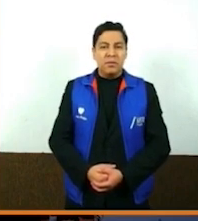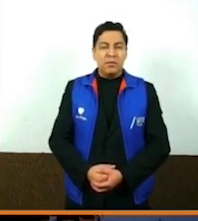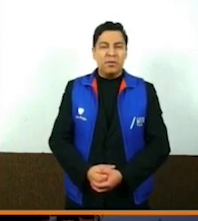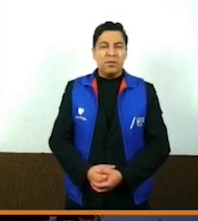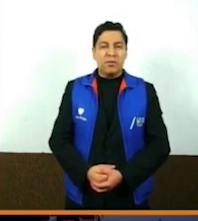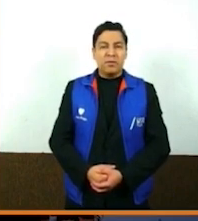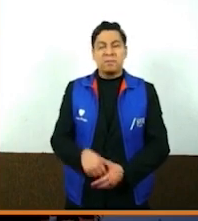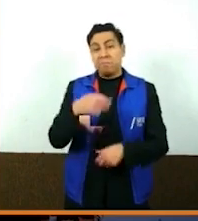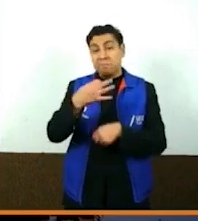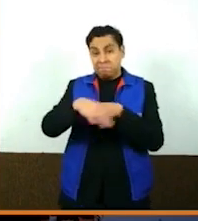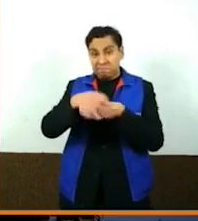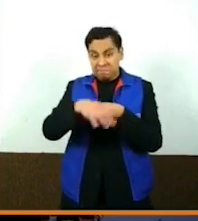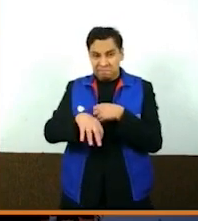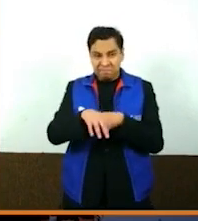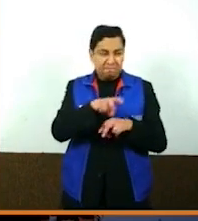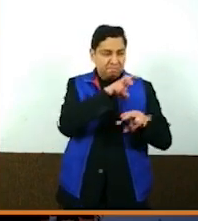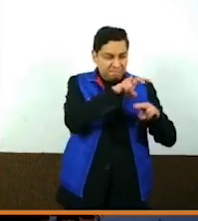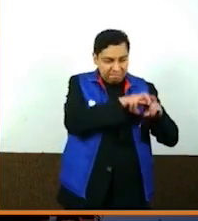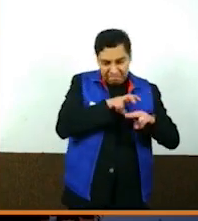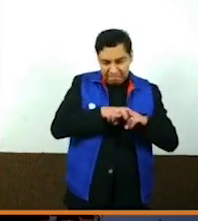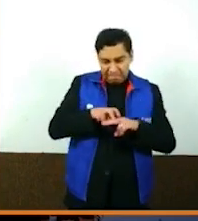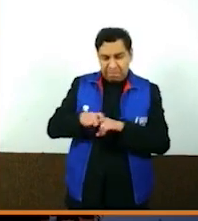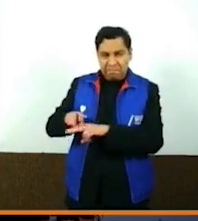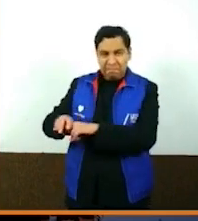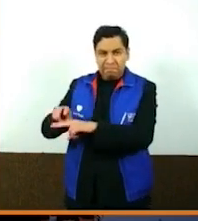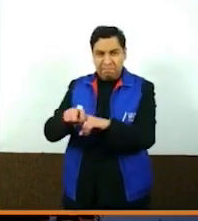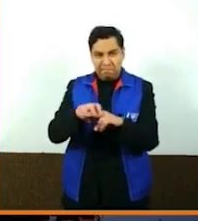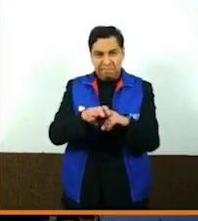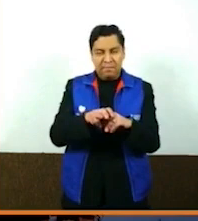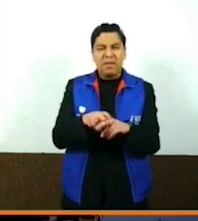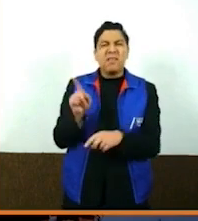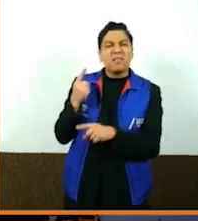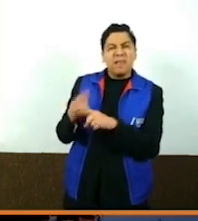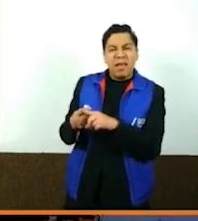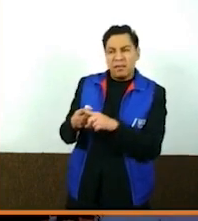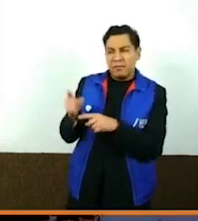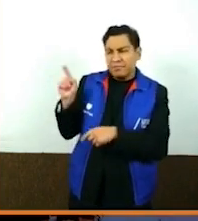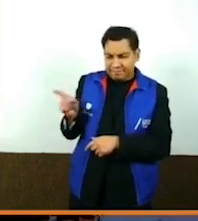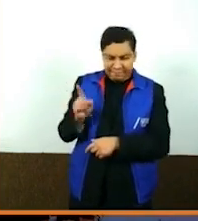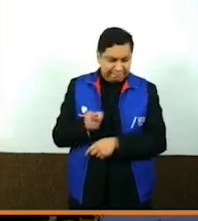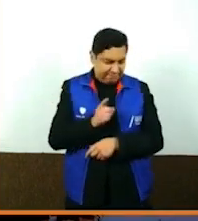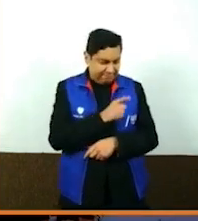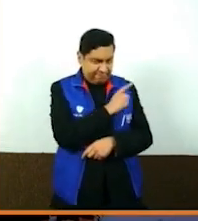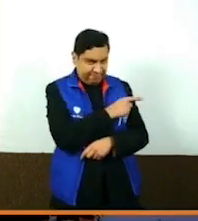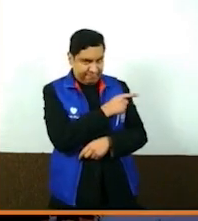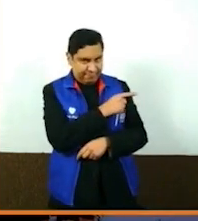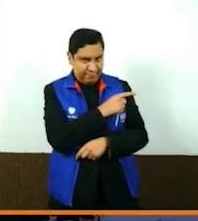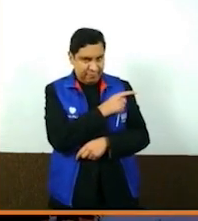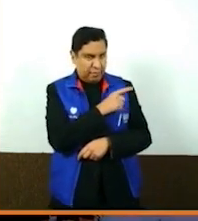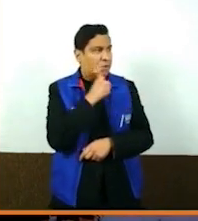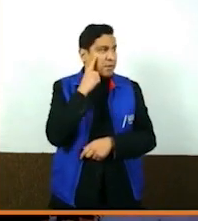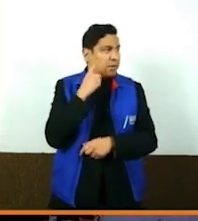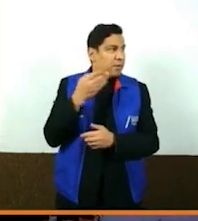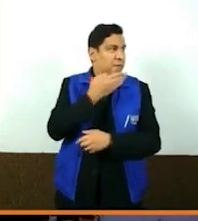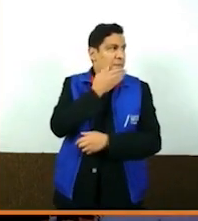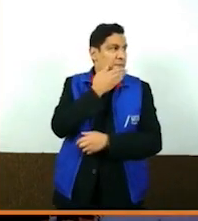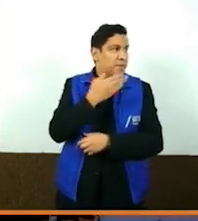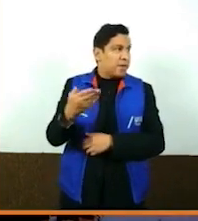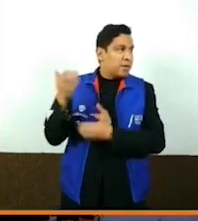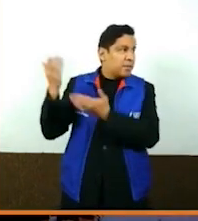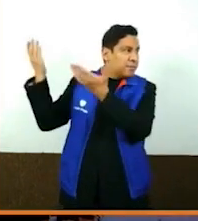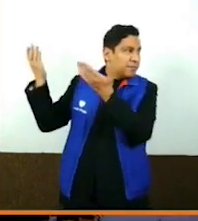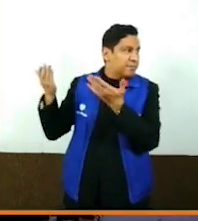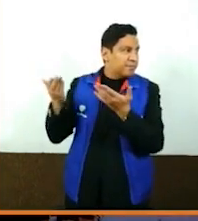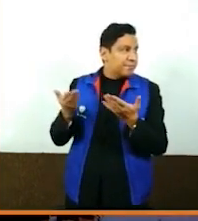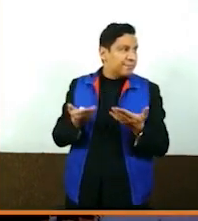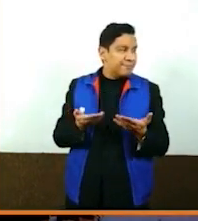se van acomodando nuestro presidium, ¿qué te parece si los mencionamos? Así es. vamos a darles la bienvenida y en